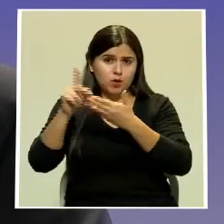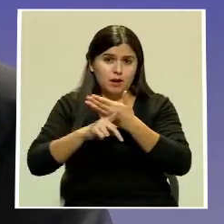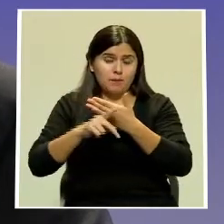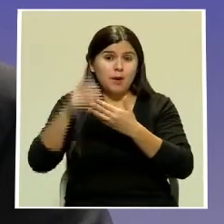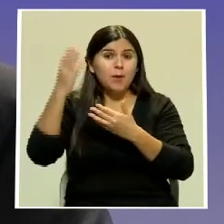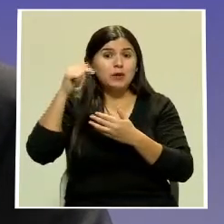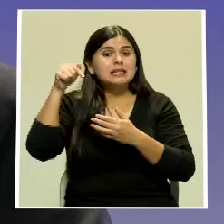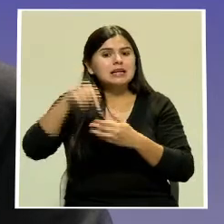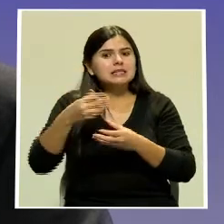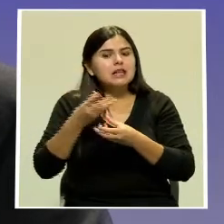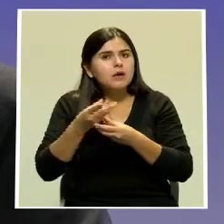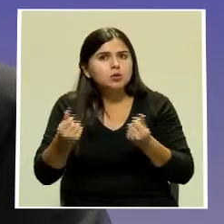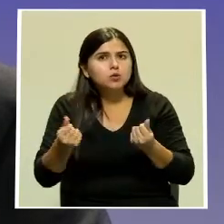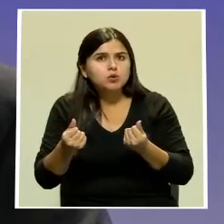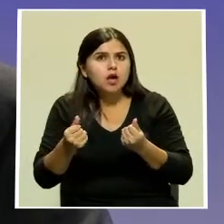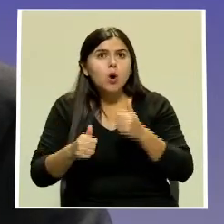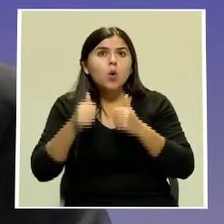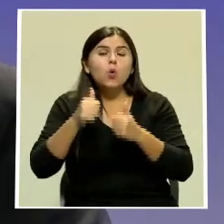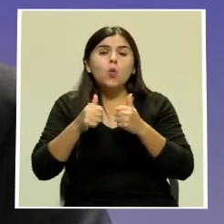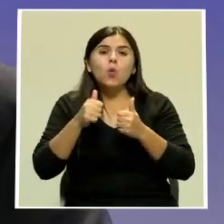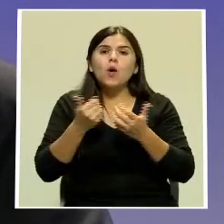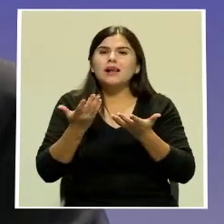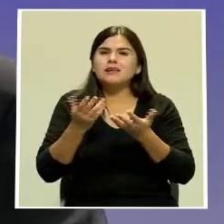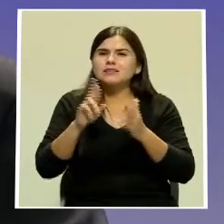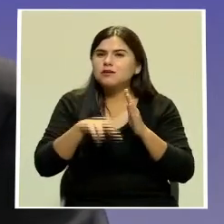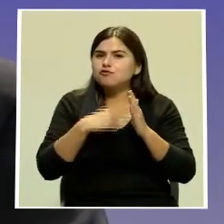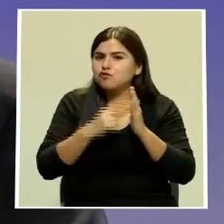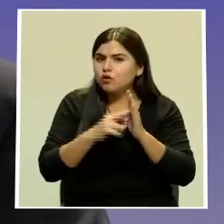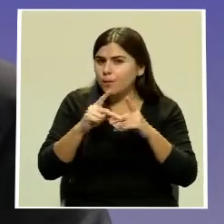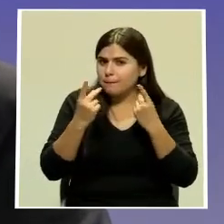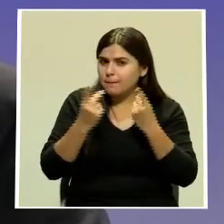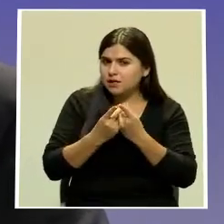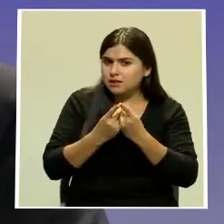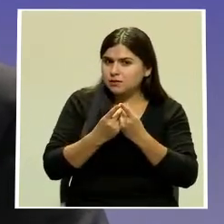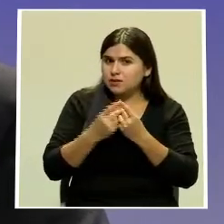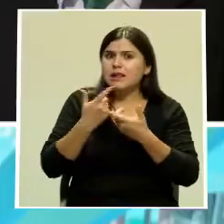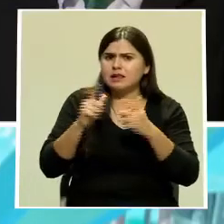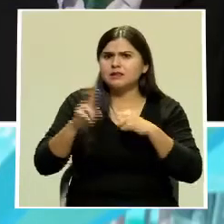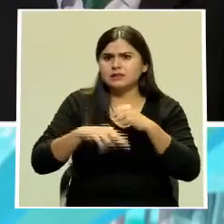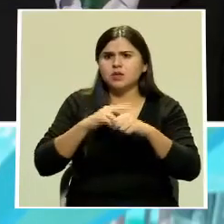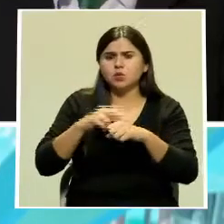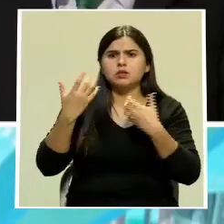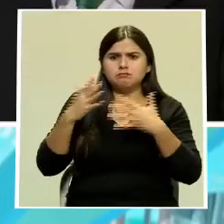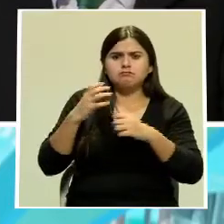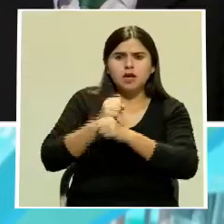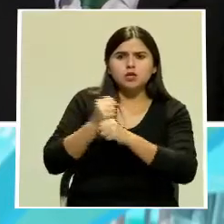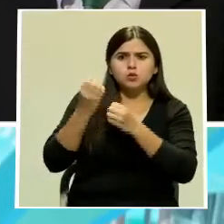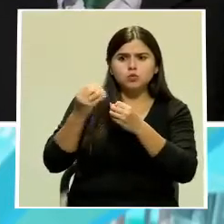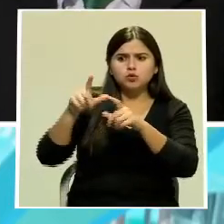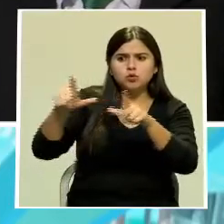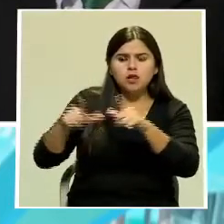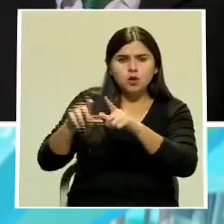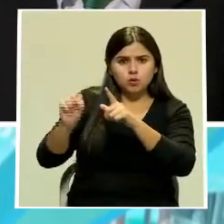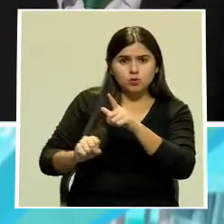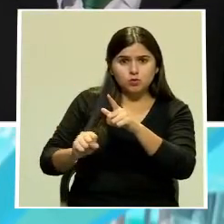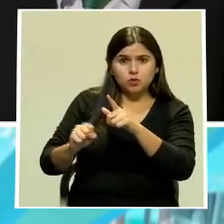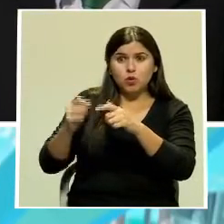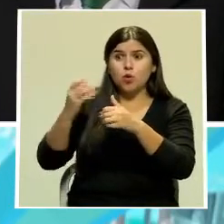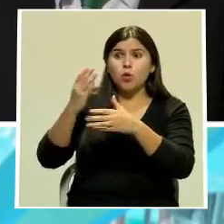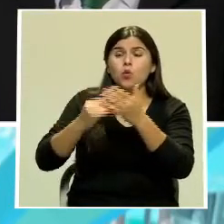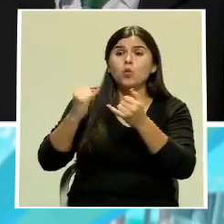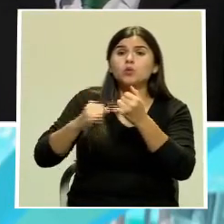solución. ¿Cuál es el papel de los partidos políticos? Desde luego Liberación Nacional tiene mucho que hacer en la zona sur. De los 5 cantones, 4 son manejados por